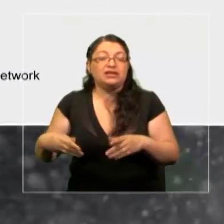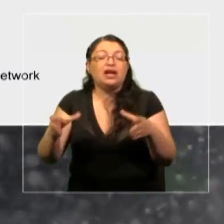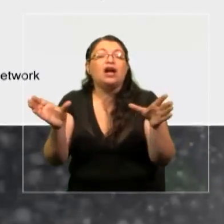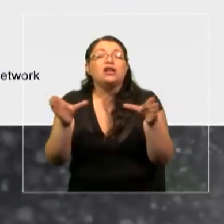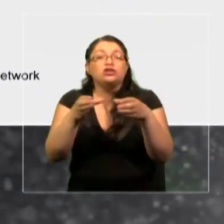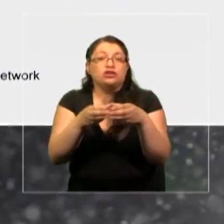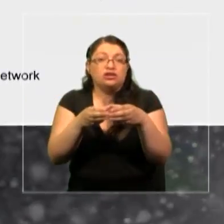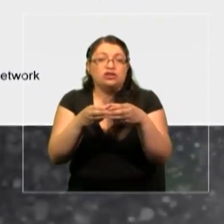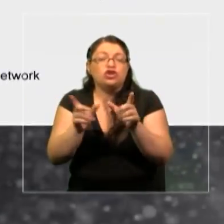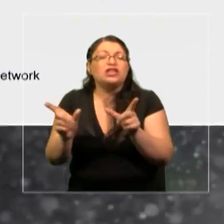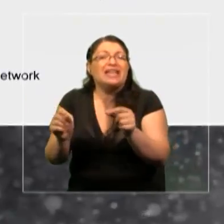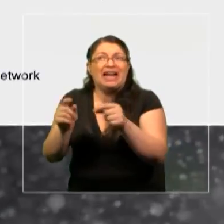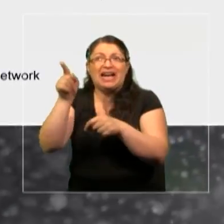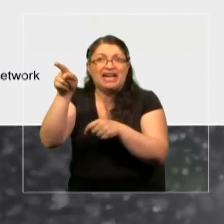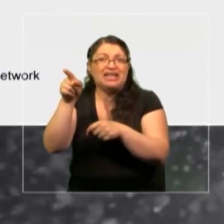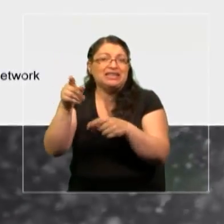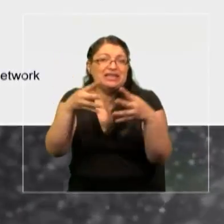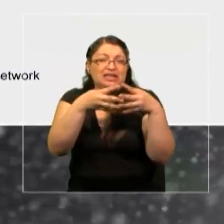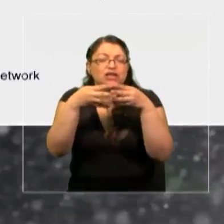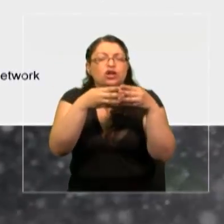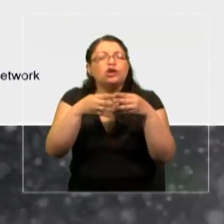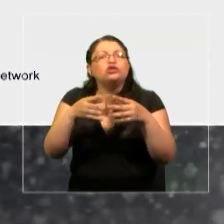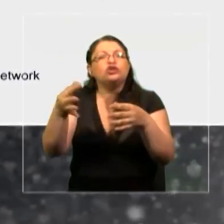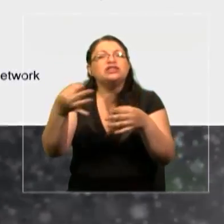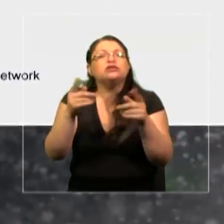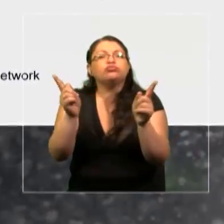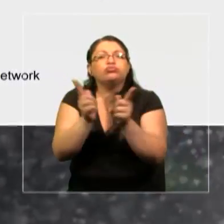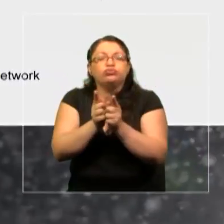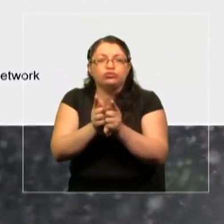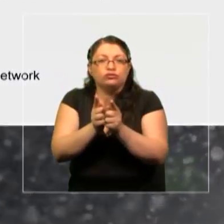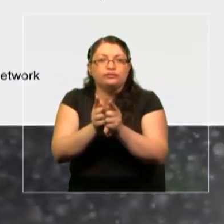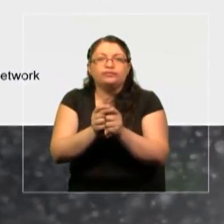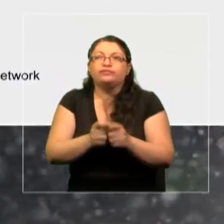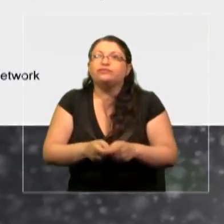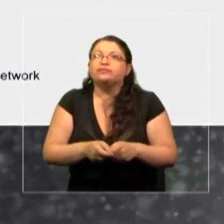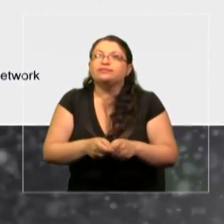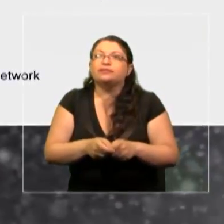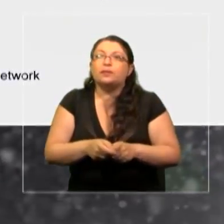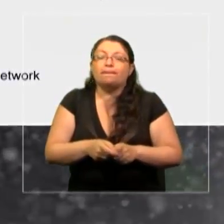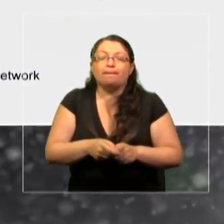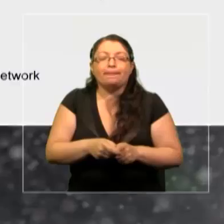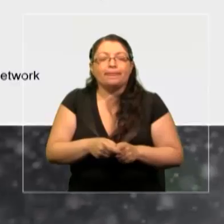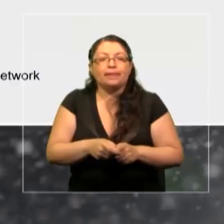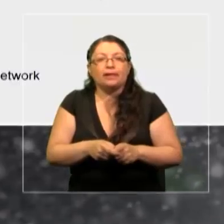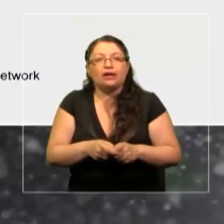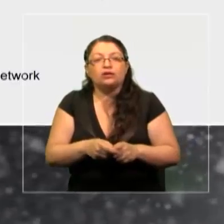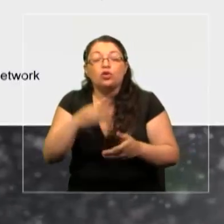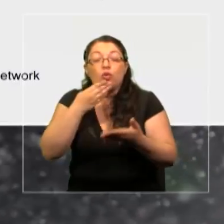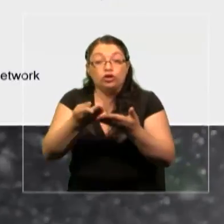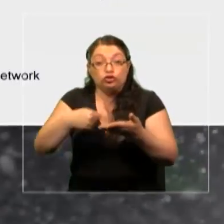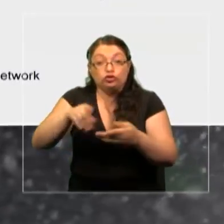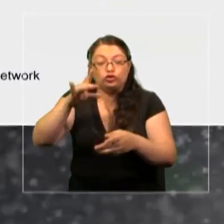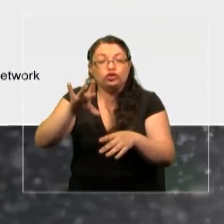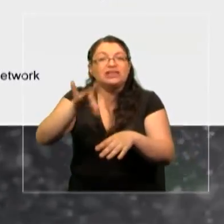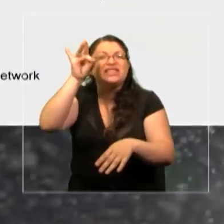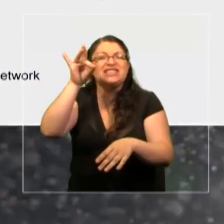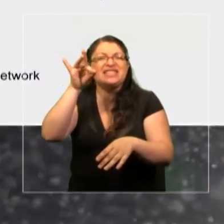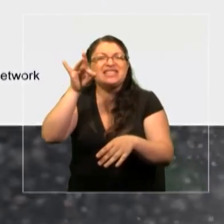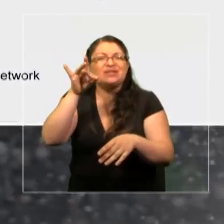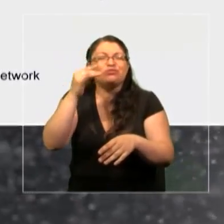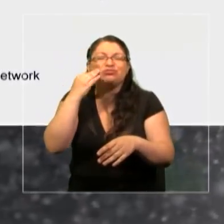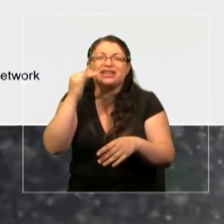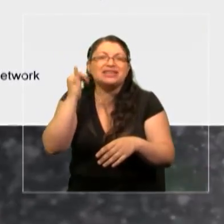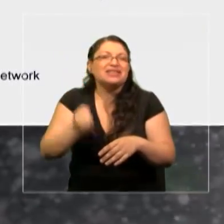Oncología, resume bien esto. La mayoría de nuestros nodos de decisión al tratar a un paciente no se